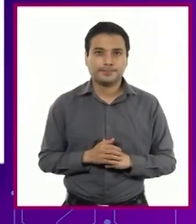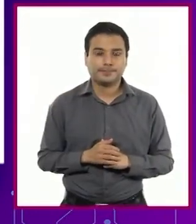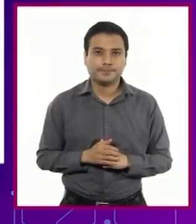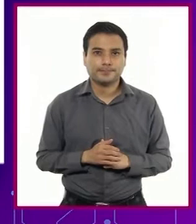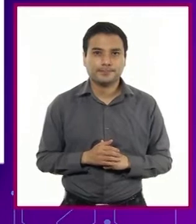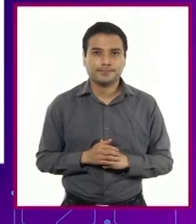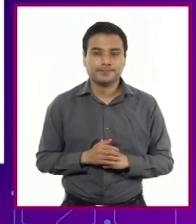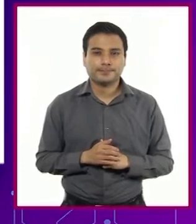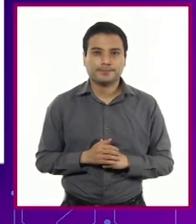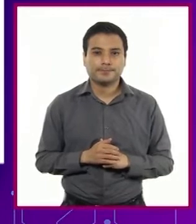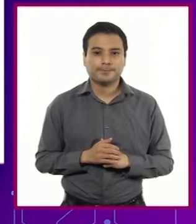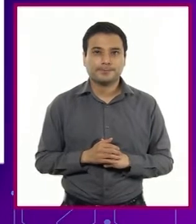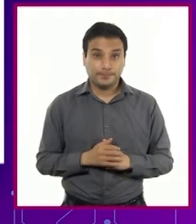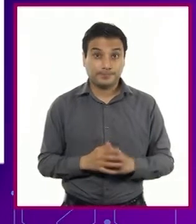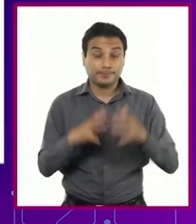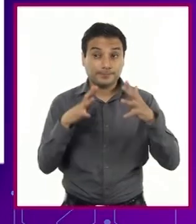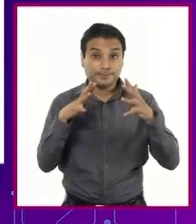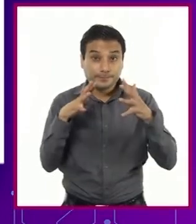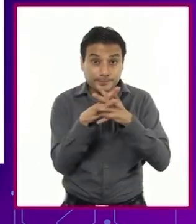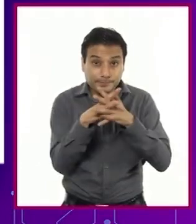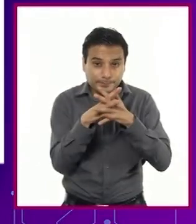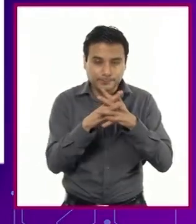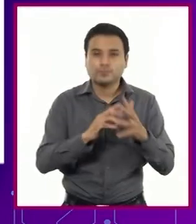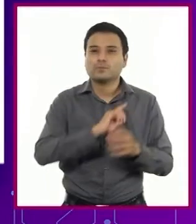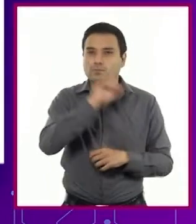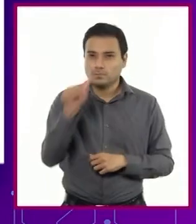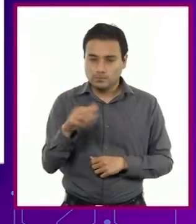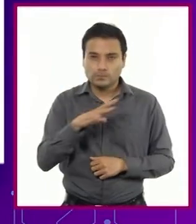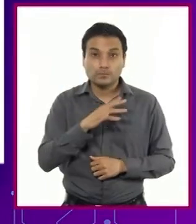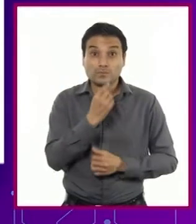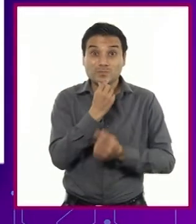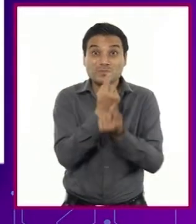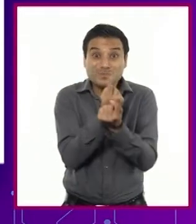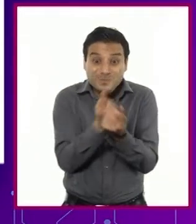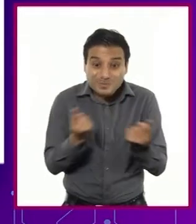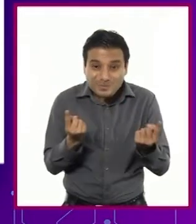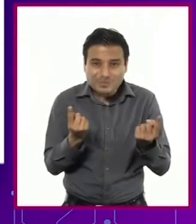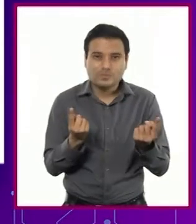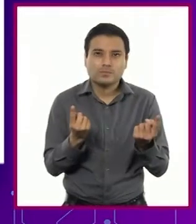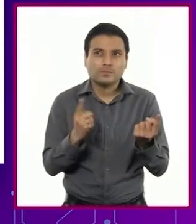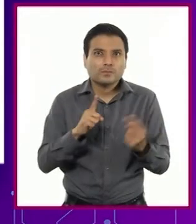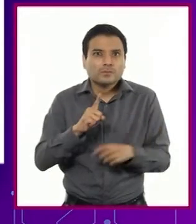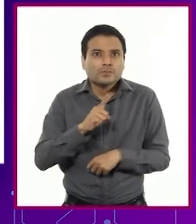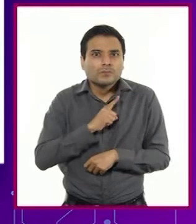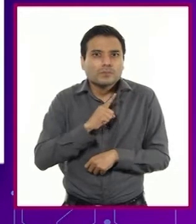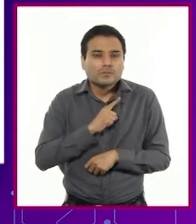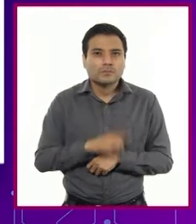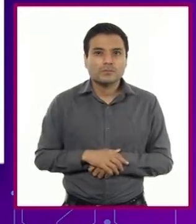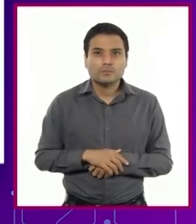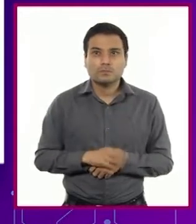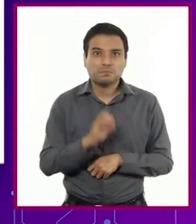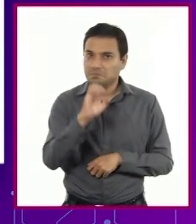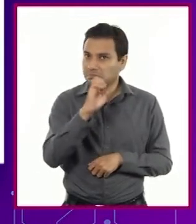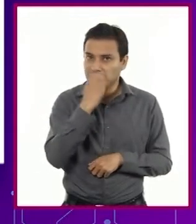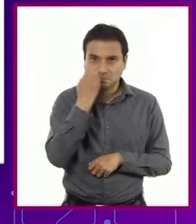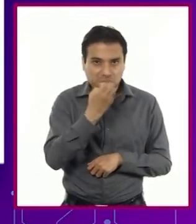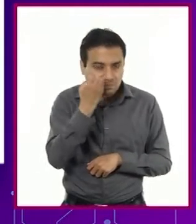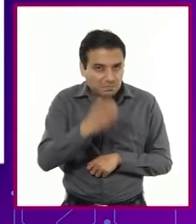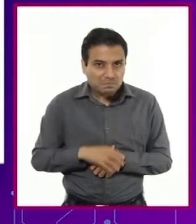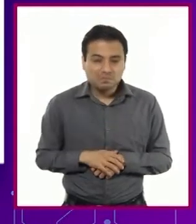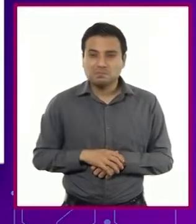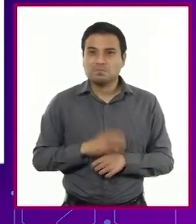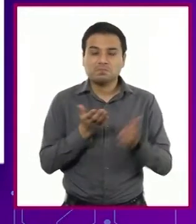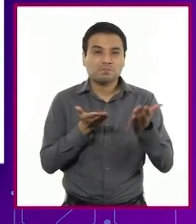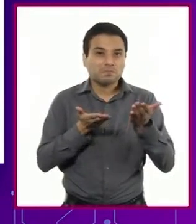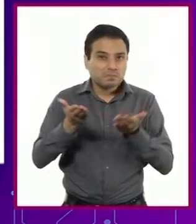resultados cruentos de la guerra también dejaron miles de niños y niñas en el desamparo, sin acceso a la educación o a servicios de